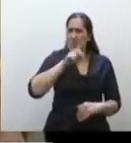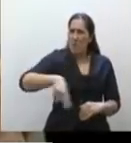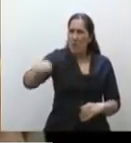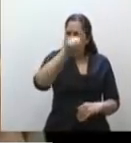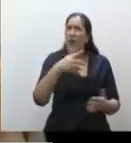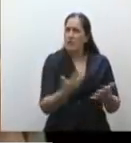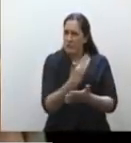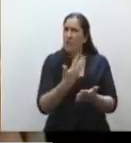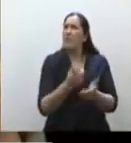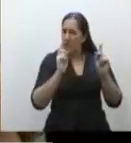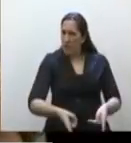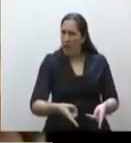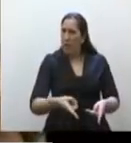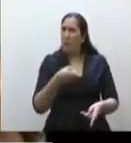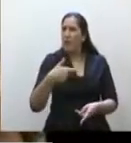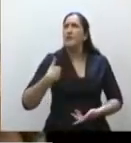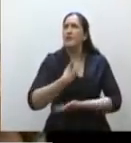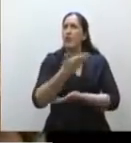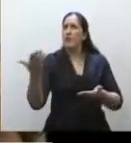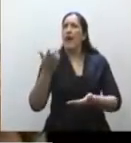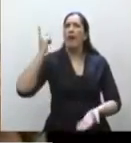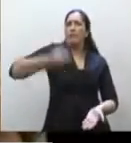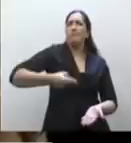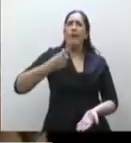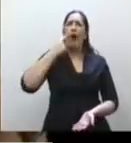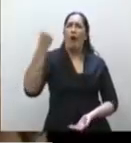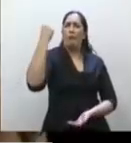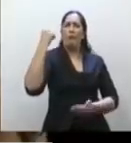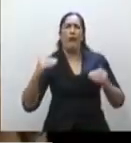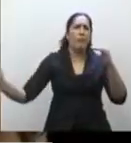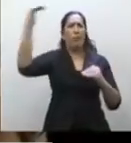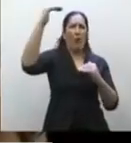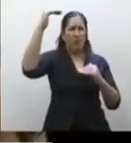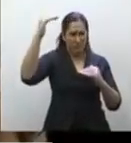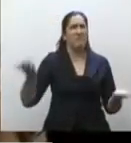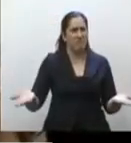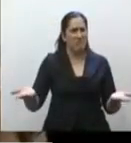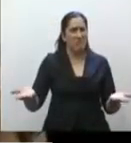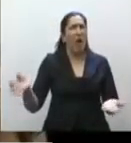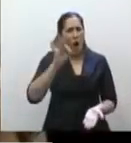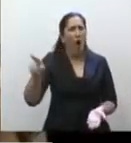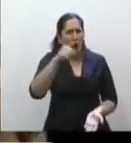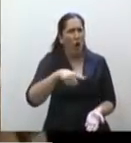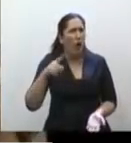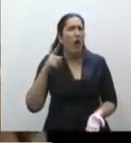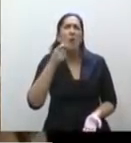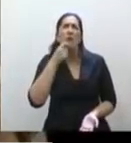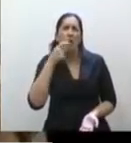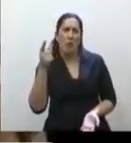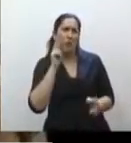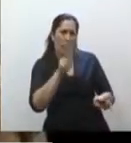que sufren también los embates de una sociedad patriarcal. O no nos vamos a enterar cuando una mujer es